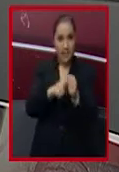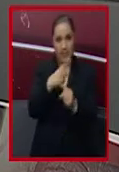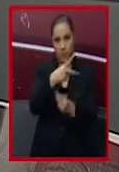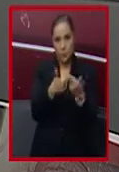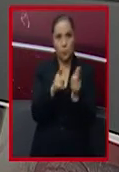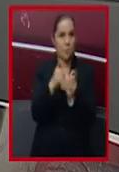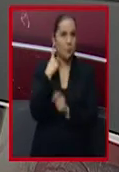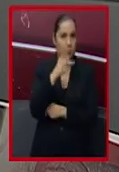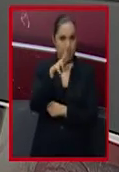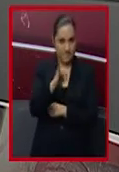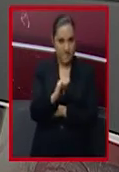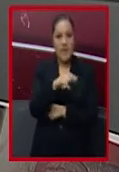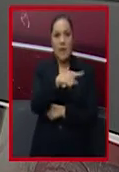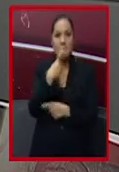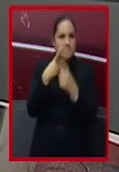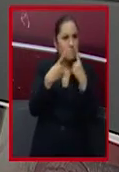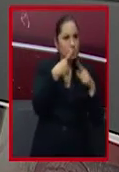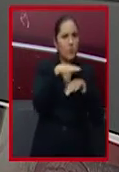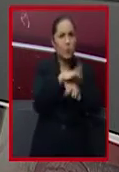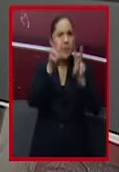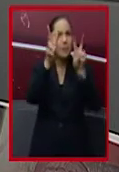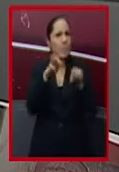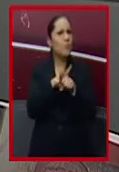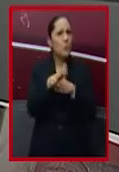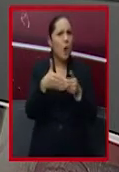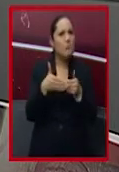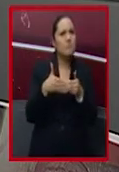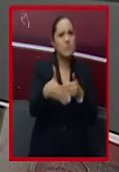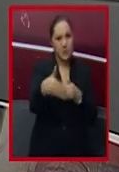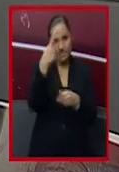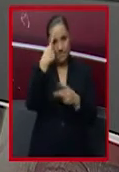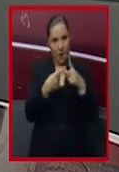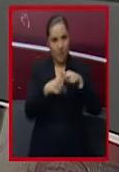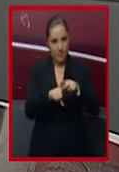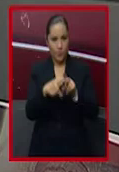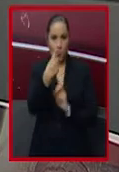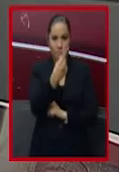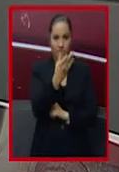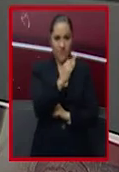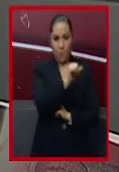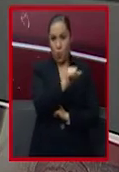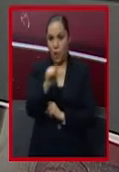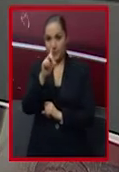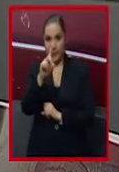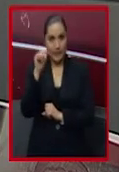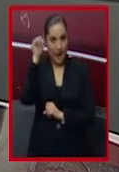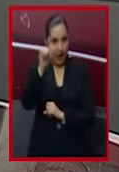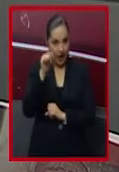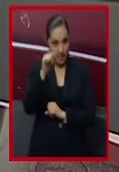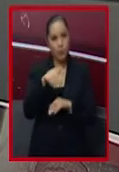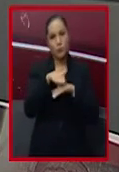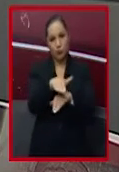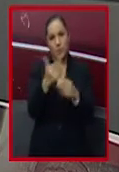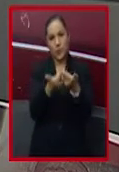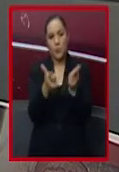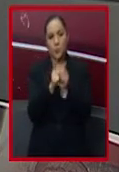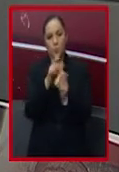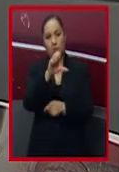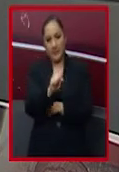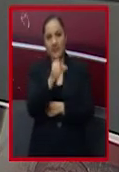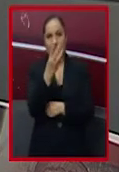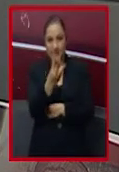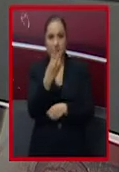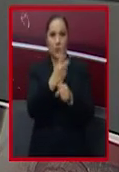Concluyeron su reunión plenaria en la que definieron los temas que habrán de impulsar del 1 de febrero al 30 de abril próximos durante el segundo